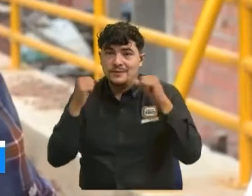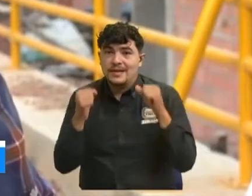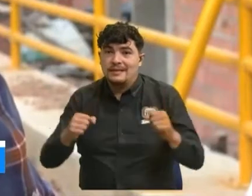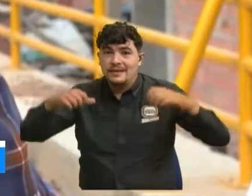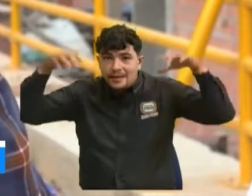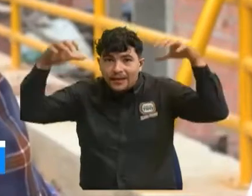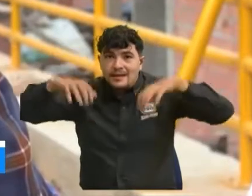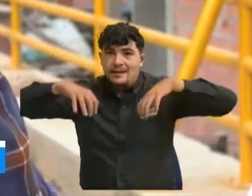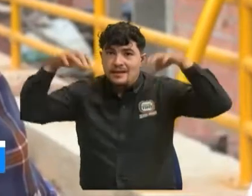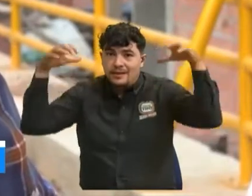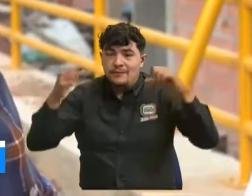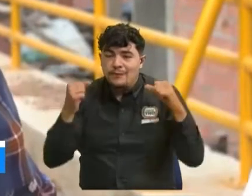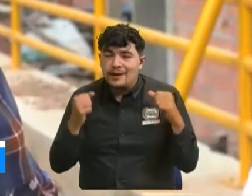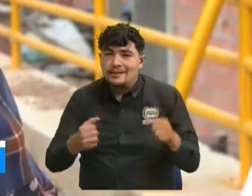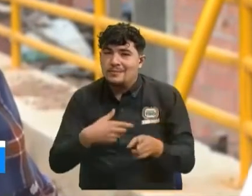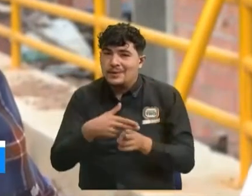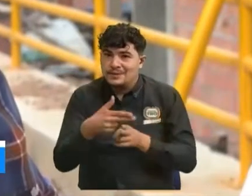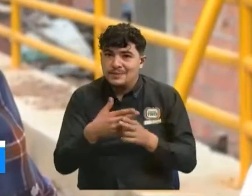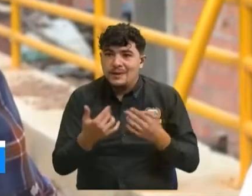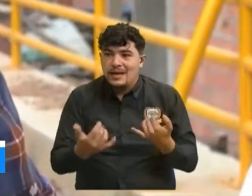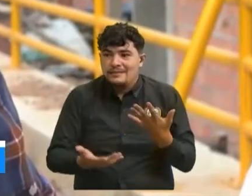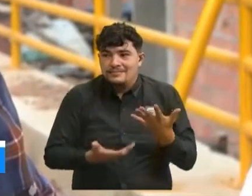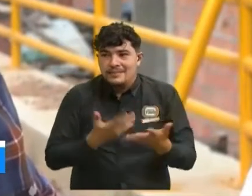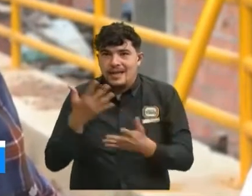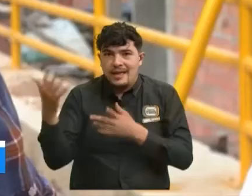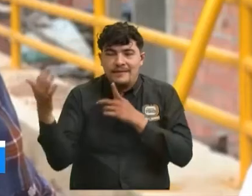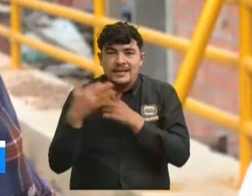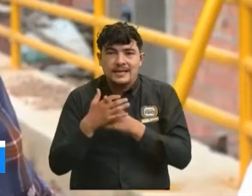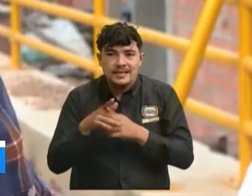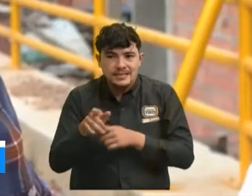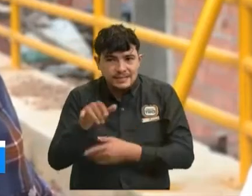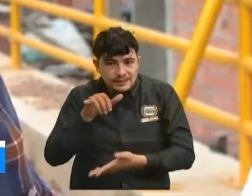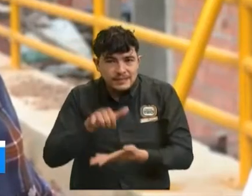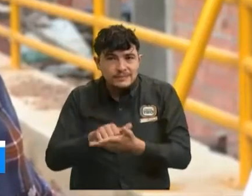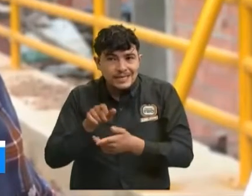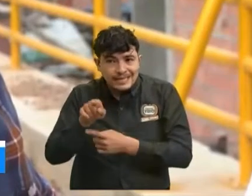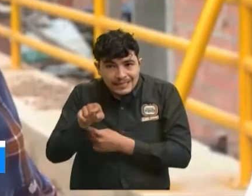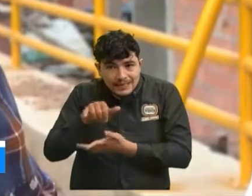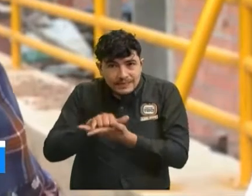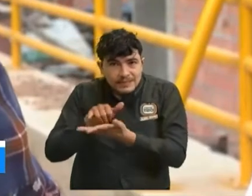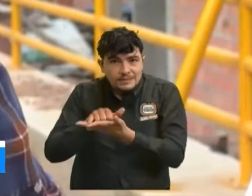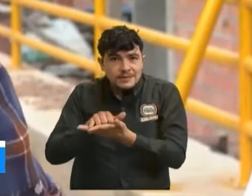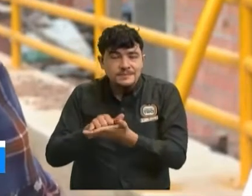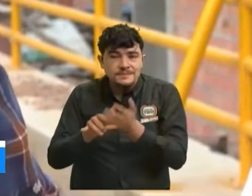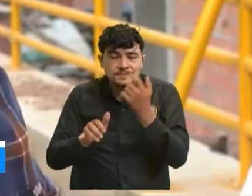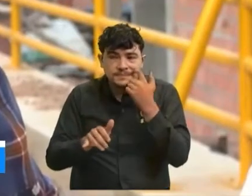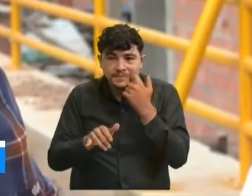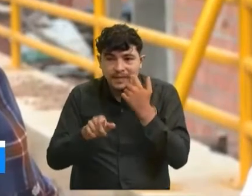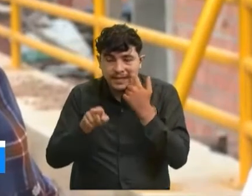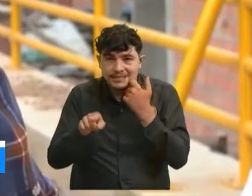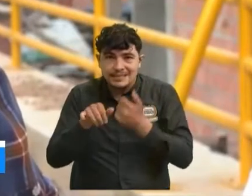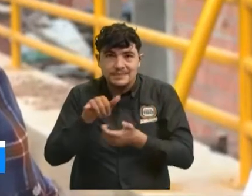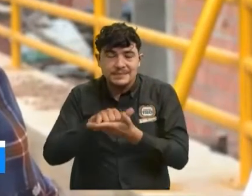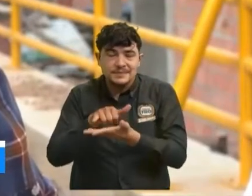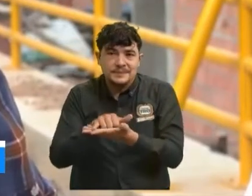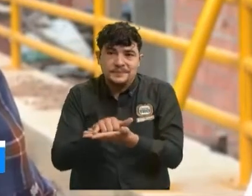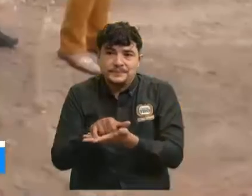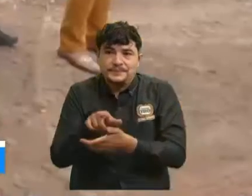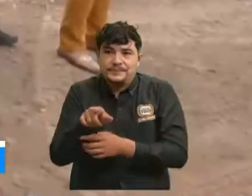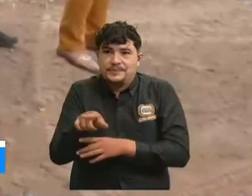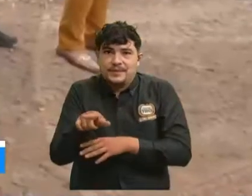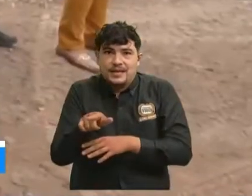aproximado al invernal pues no hemos afectado porque estas esas invasiones no cuentan con agua con un sistema de alcantarillado